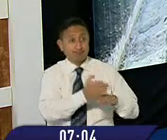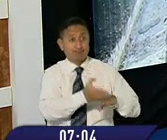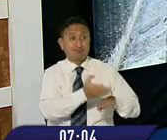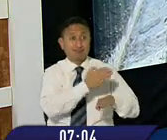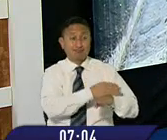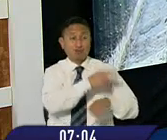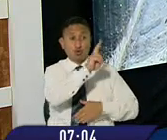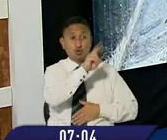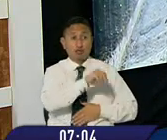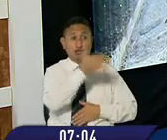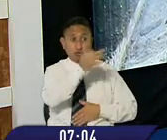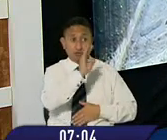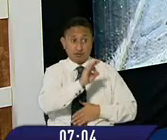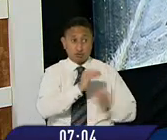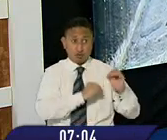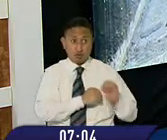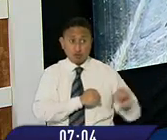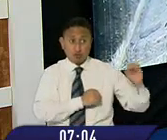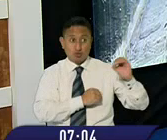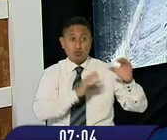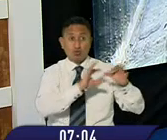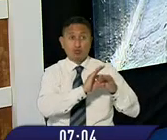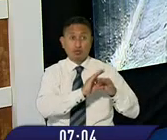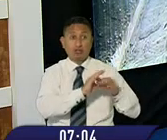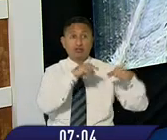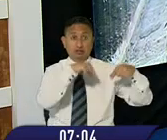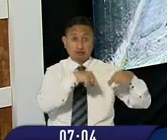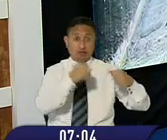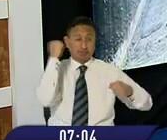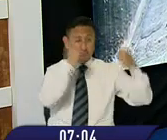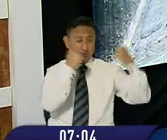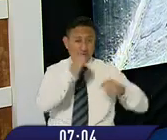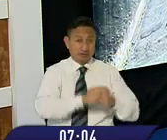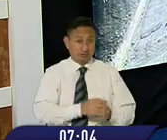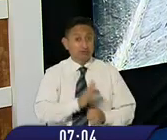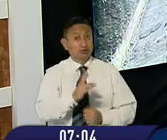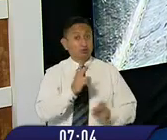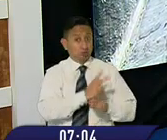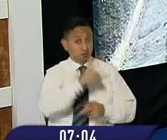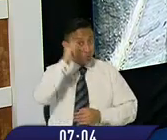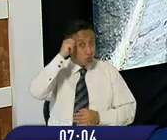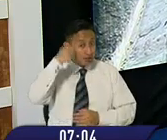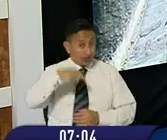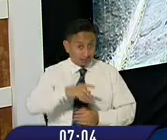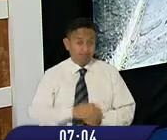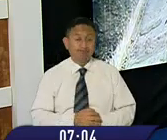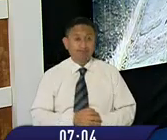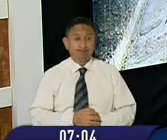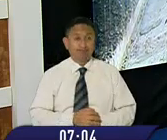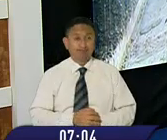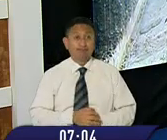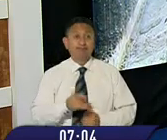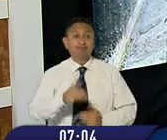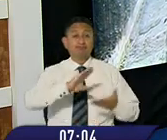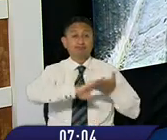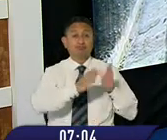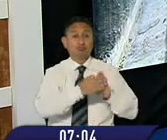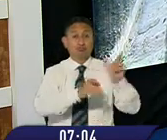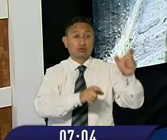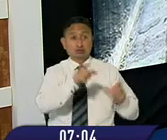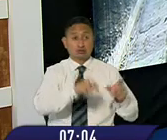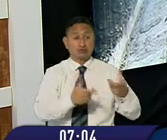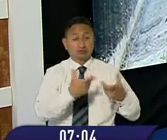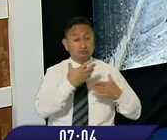del 2019, una compañera nuestra también fue recibida a palos. Hay que acordarnos de eso, ¿eh? Los comuneros de ese sector son un